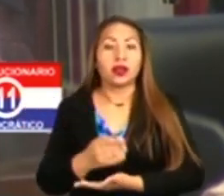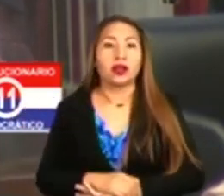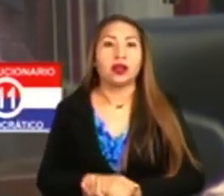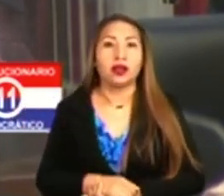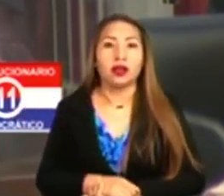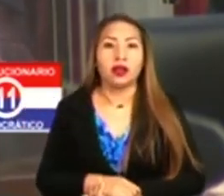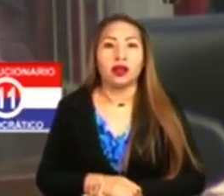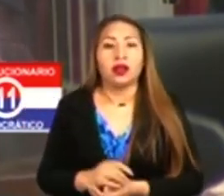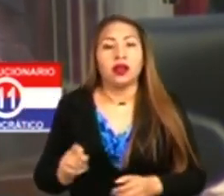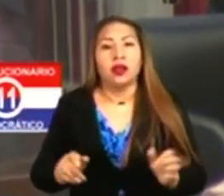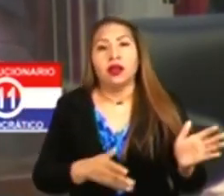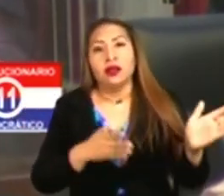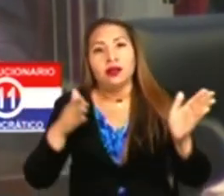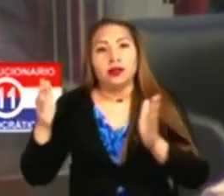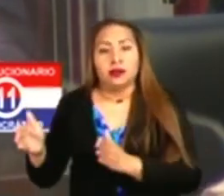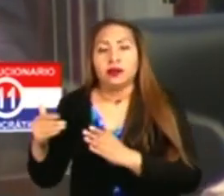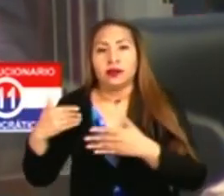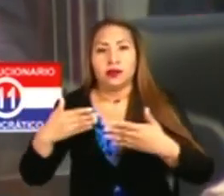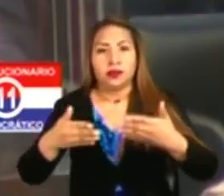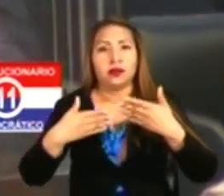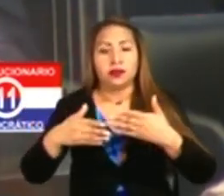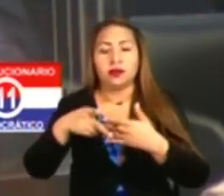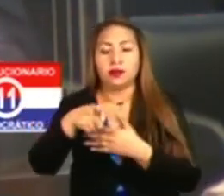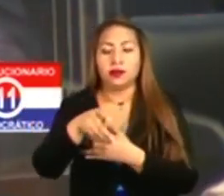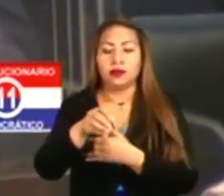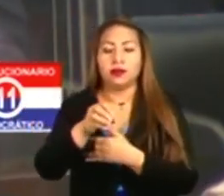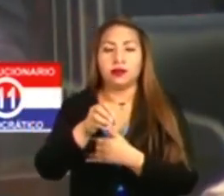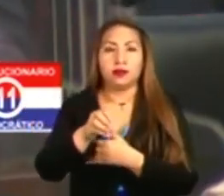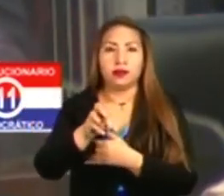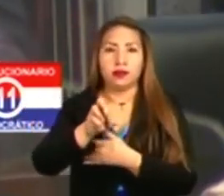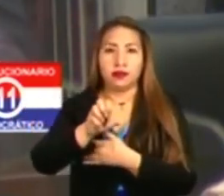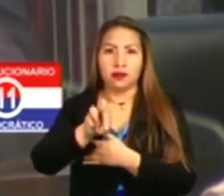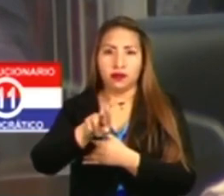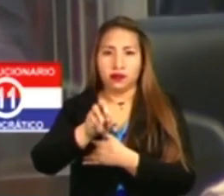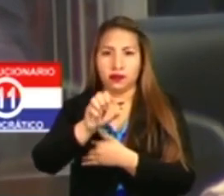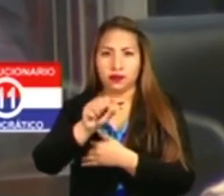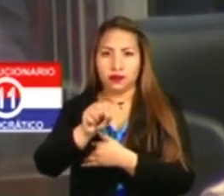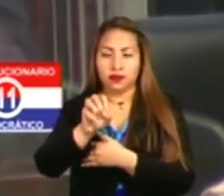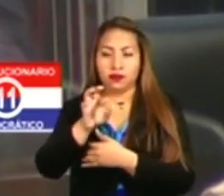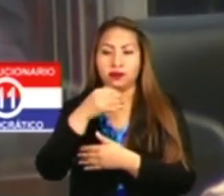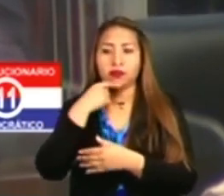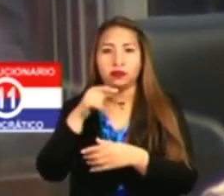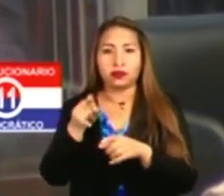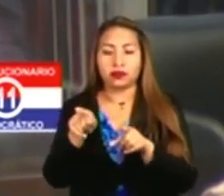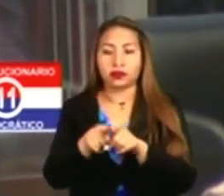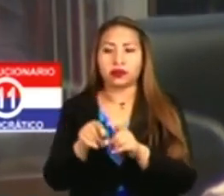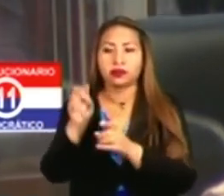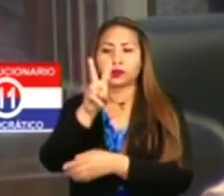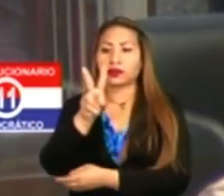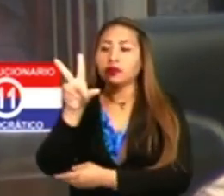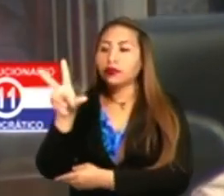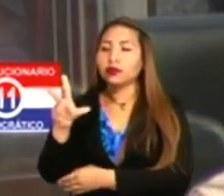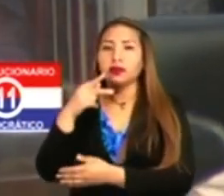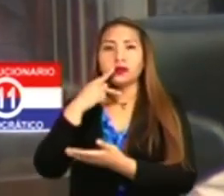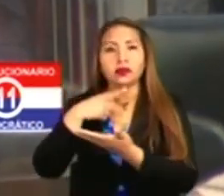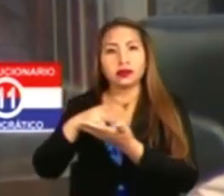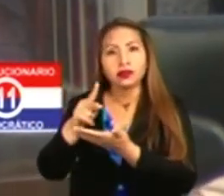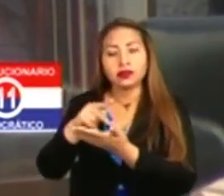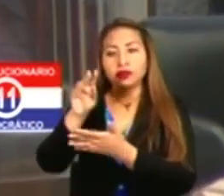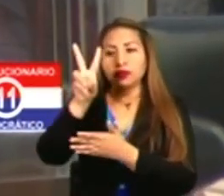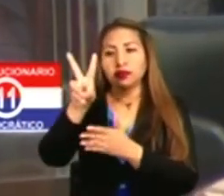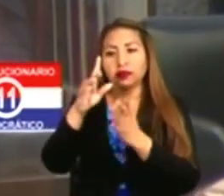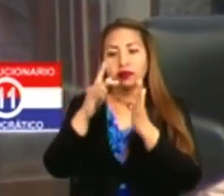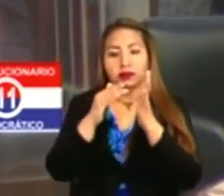hay una auditoría que en 23 años solamente han pagado 8 millones de dólares. Están señalando